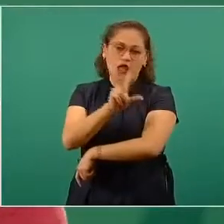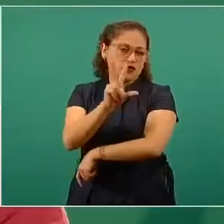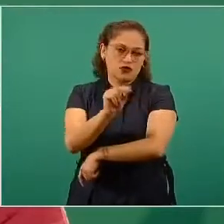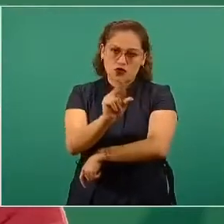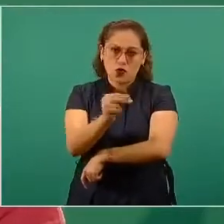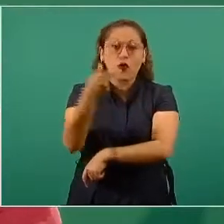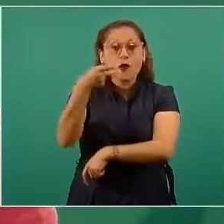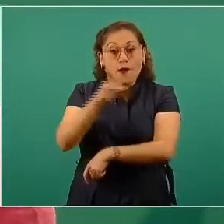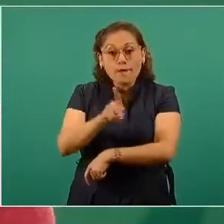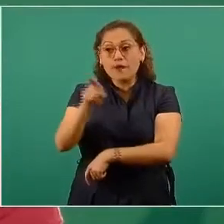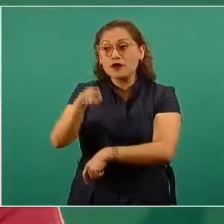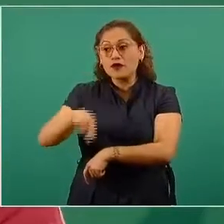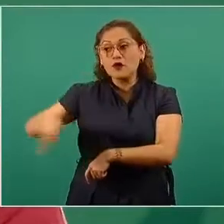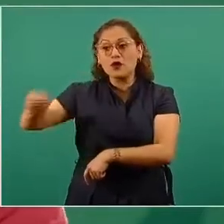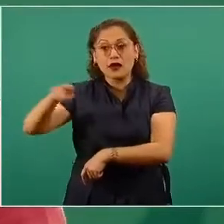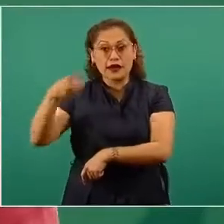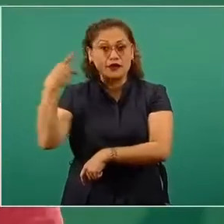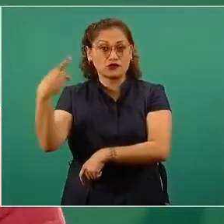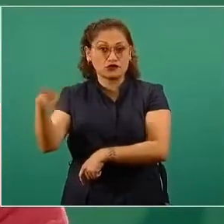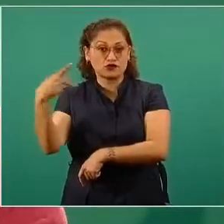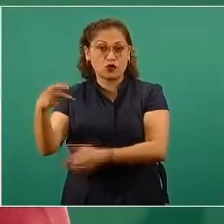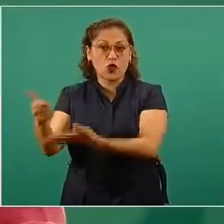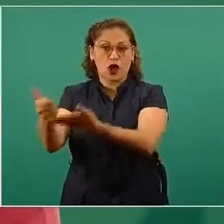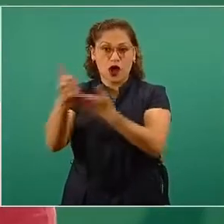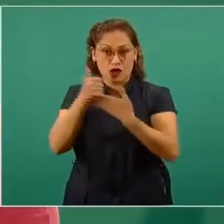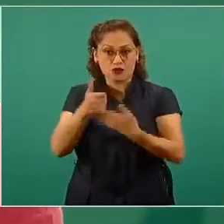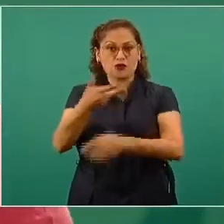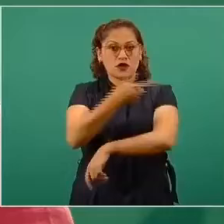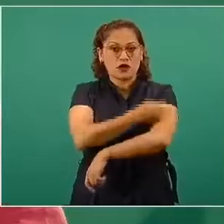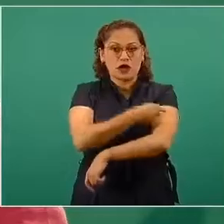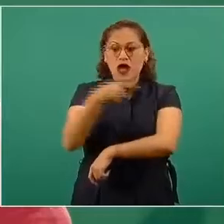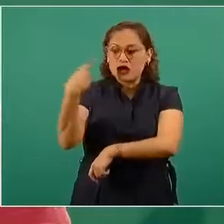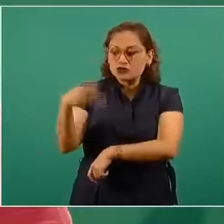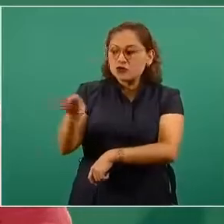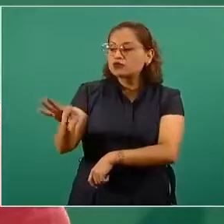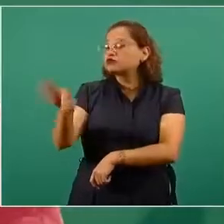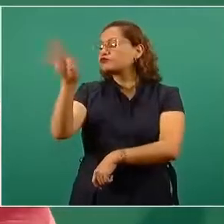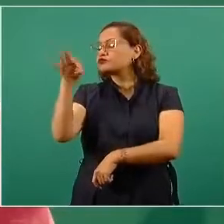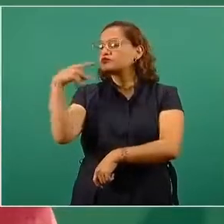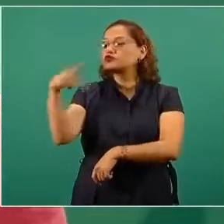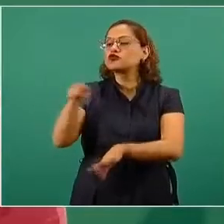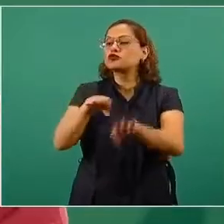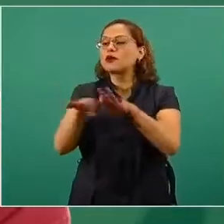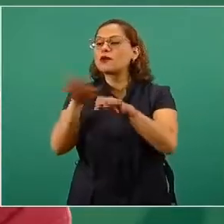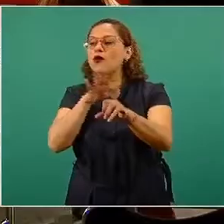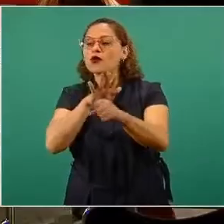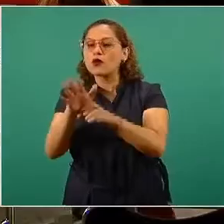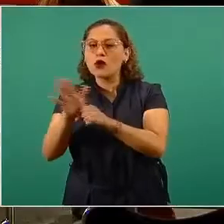no los contabilizamos por ocupación, lo mismo que tampoco a las enfermeras, al personal